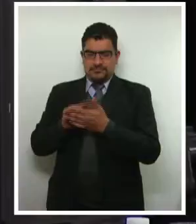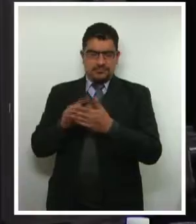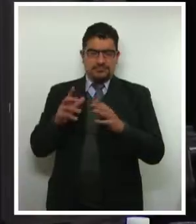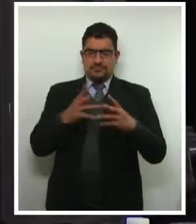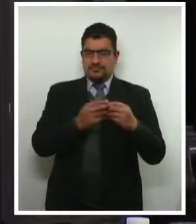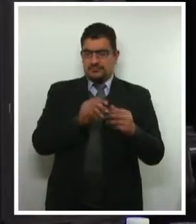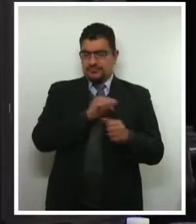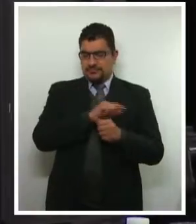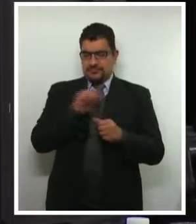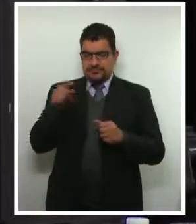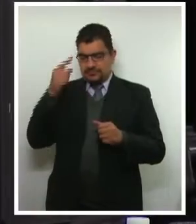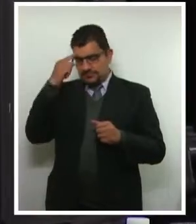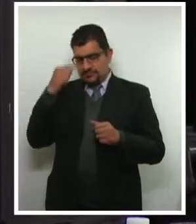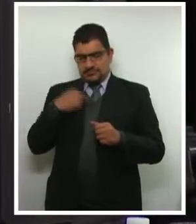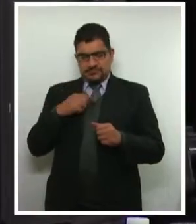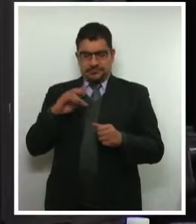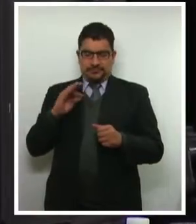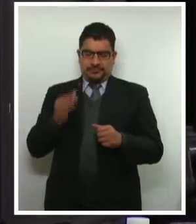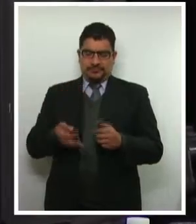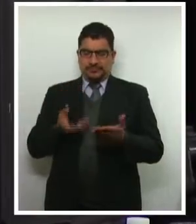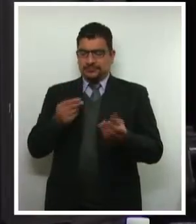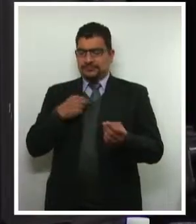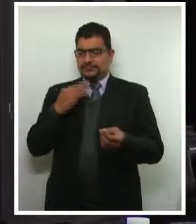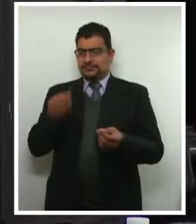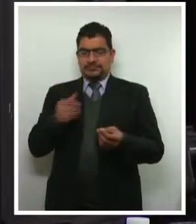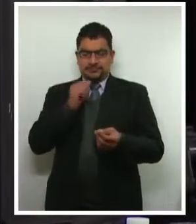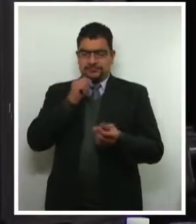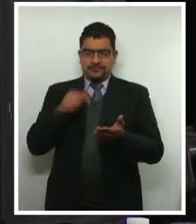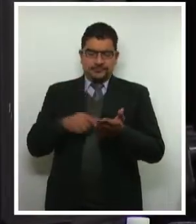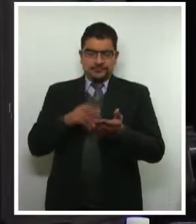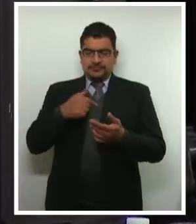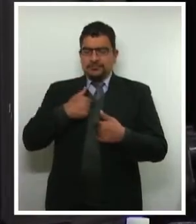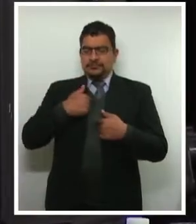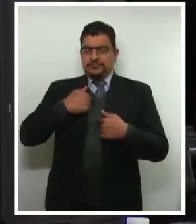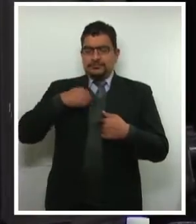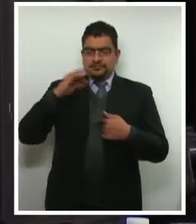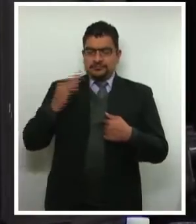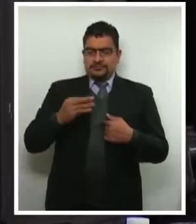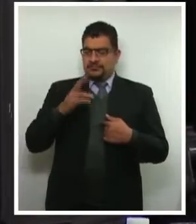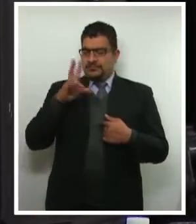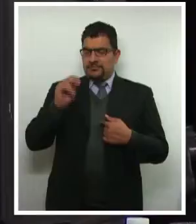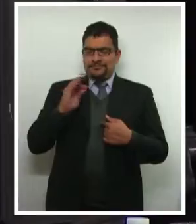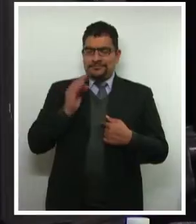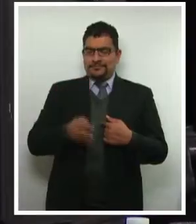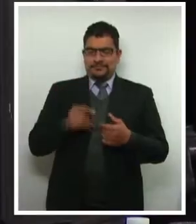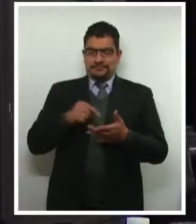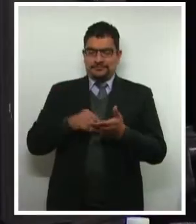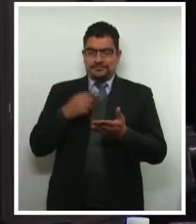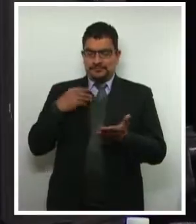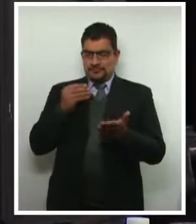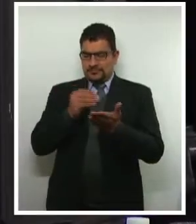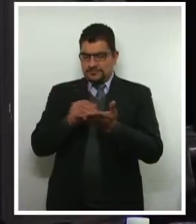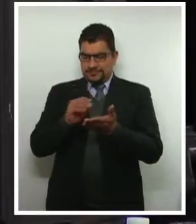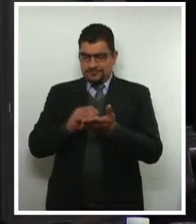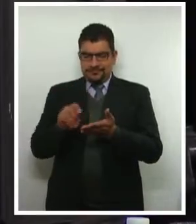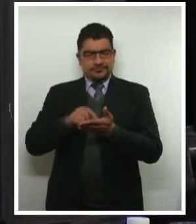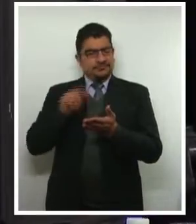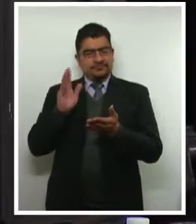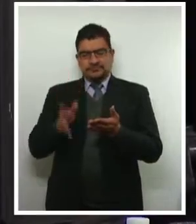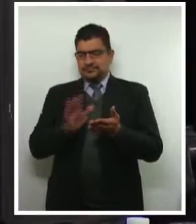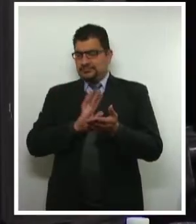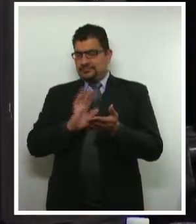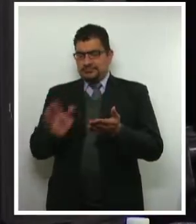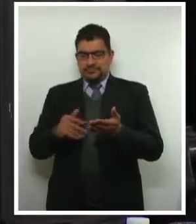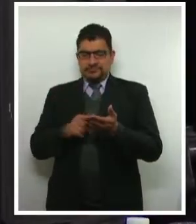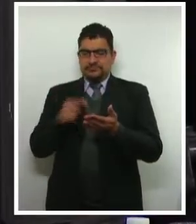eso yo estoy en contra, no invito a nadie a que vote en contra. Yo votaré en contra de que este preámbulo quede,